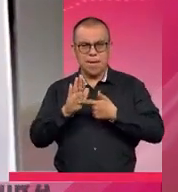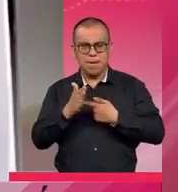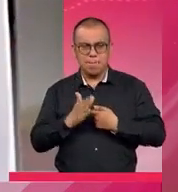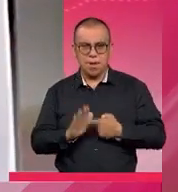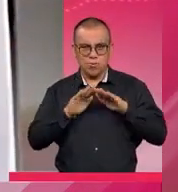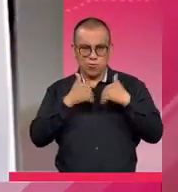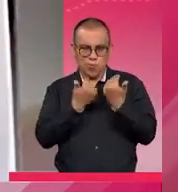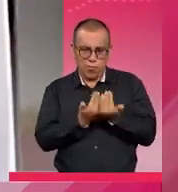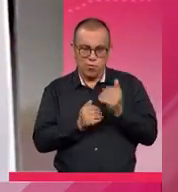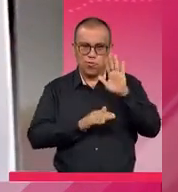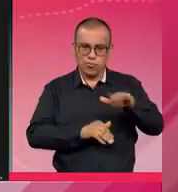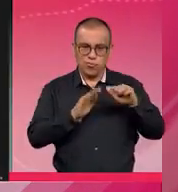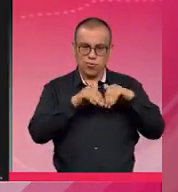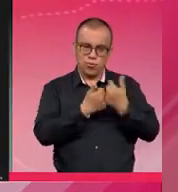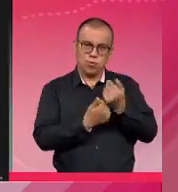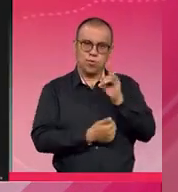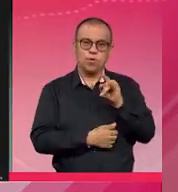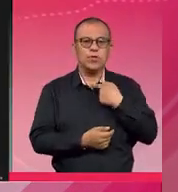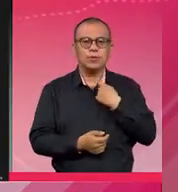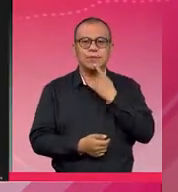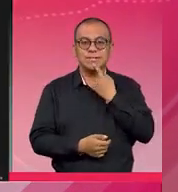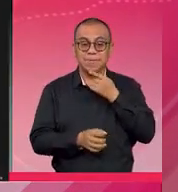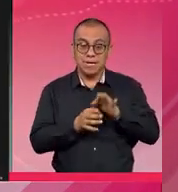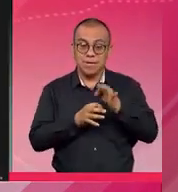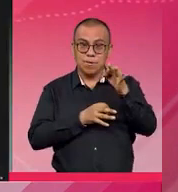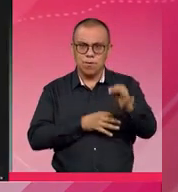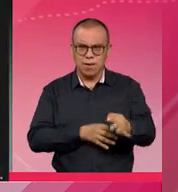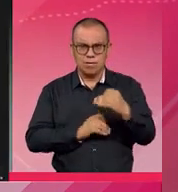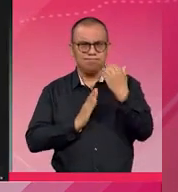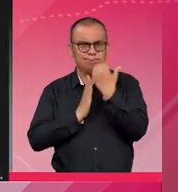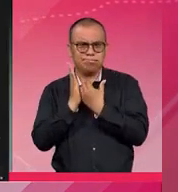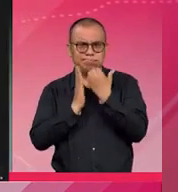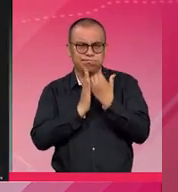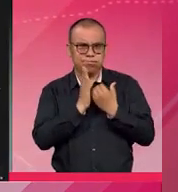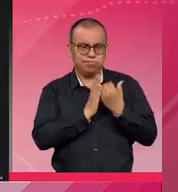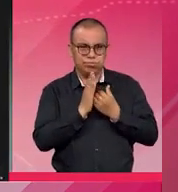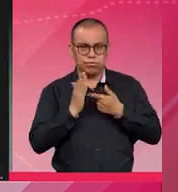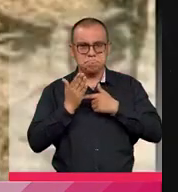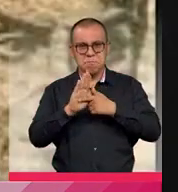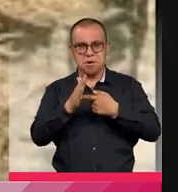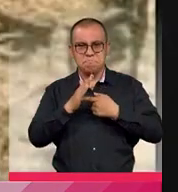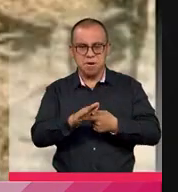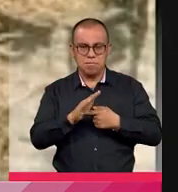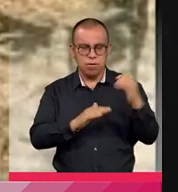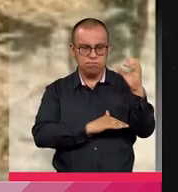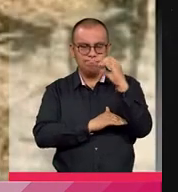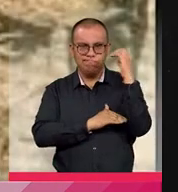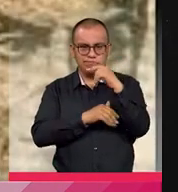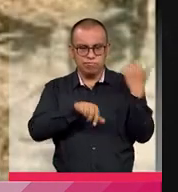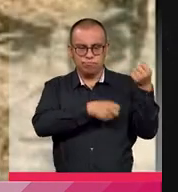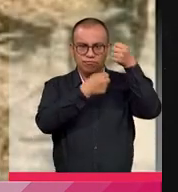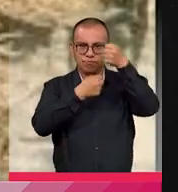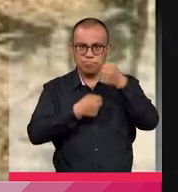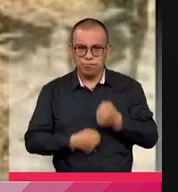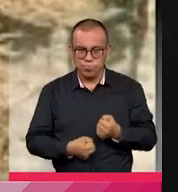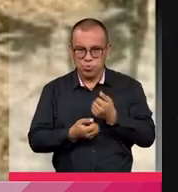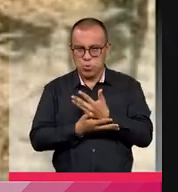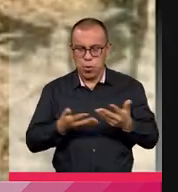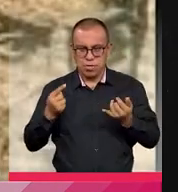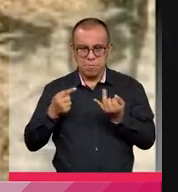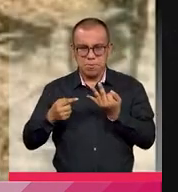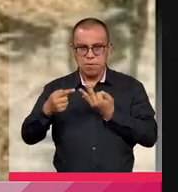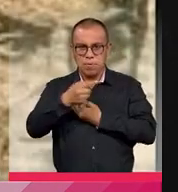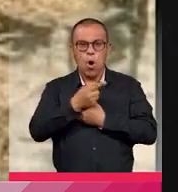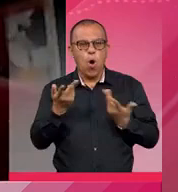buenaventura jáuregui en zipaquirá capítulos de la gran colombia la historia de la independencia de la patria o la ruta